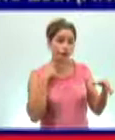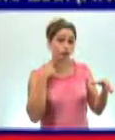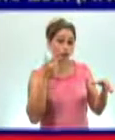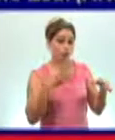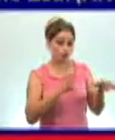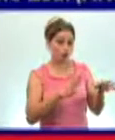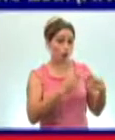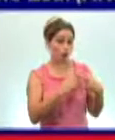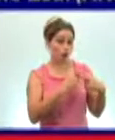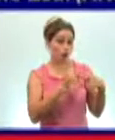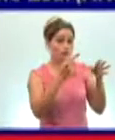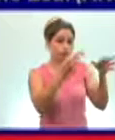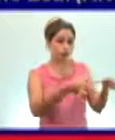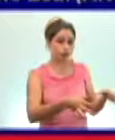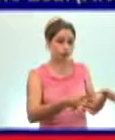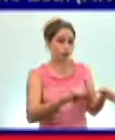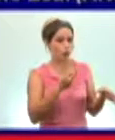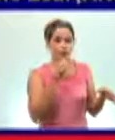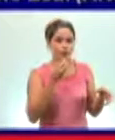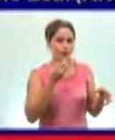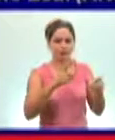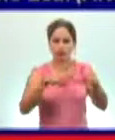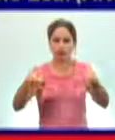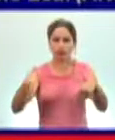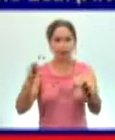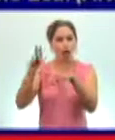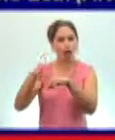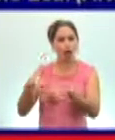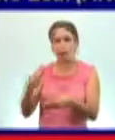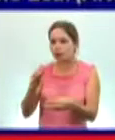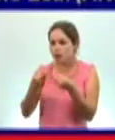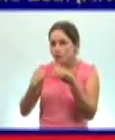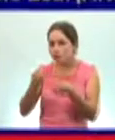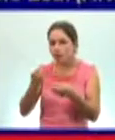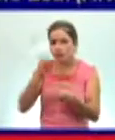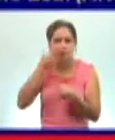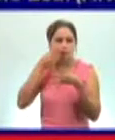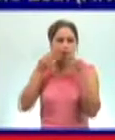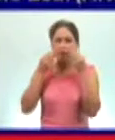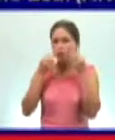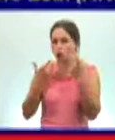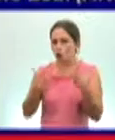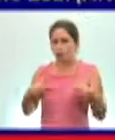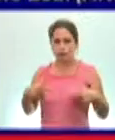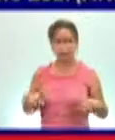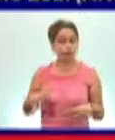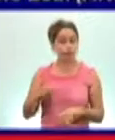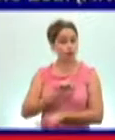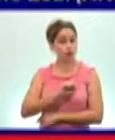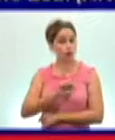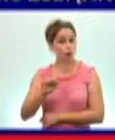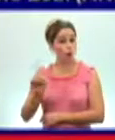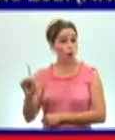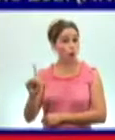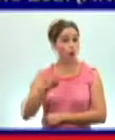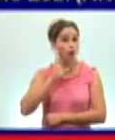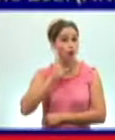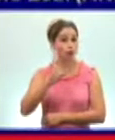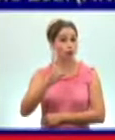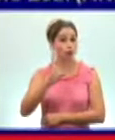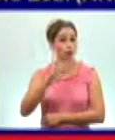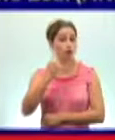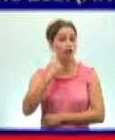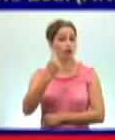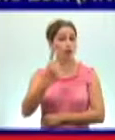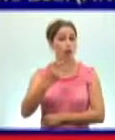como mantel, como servilleta, como objeto decorativo en algún momento determinado. Hay que verla como resultado de lo